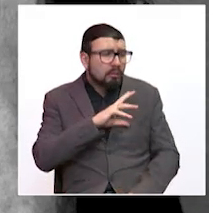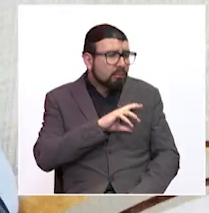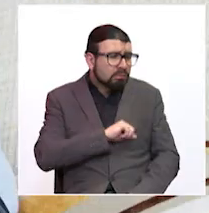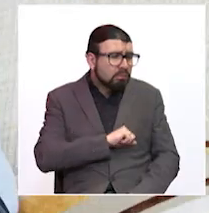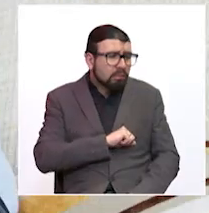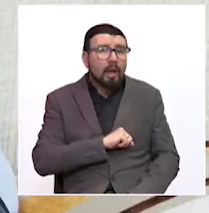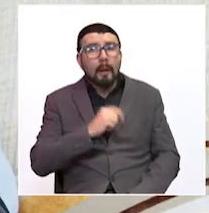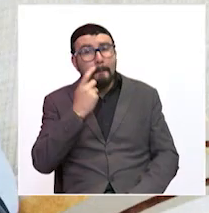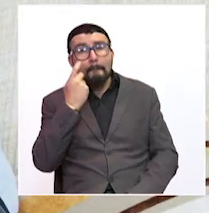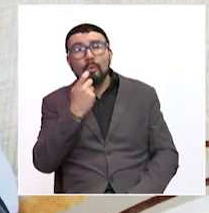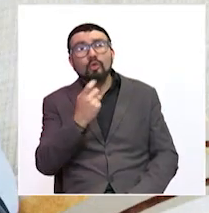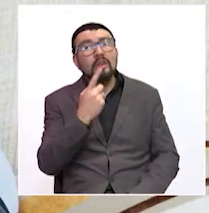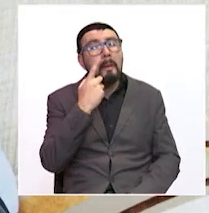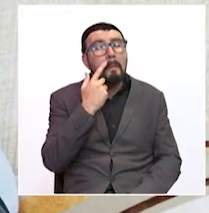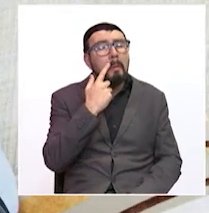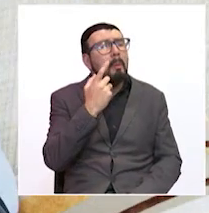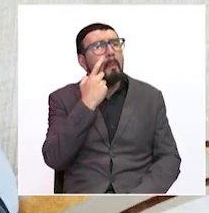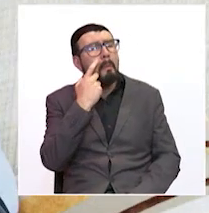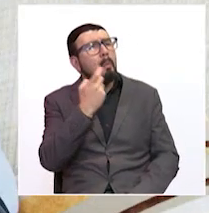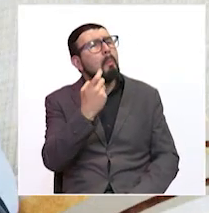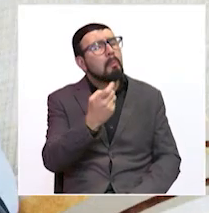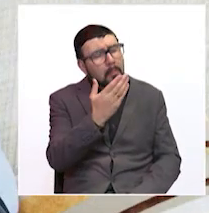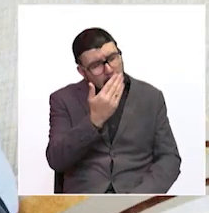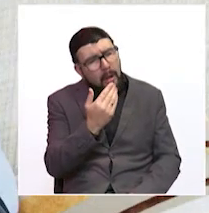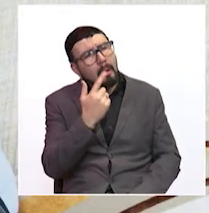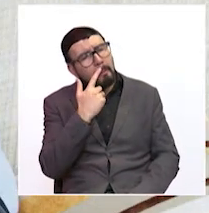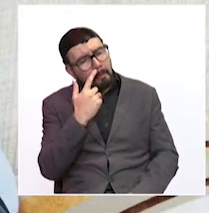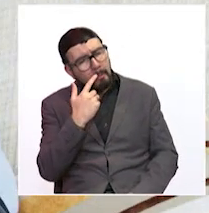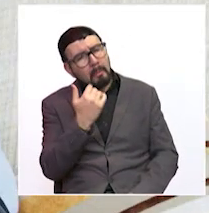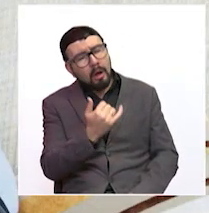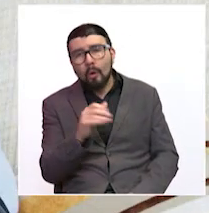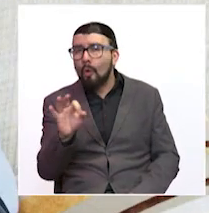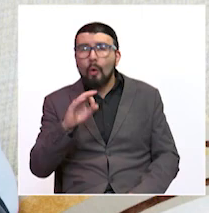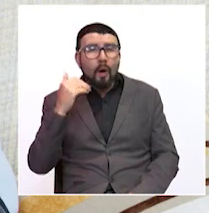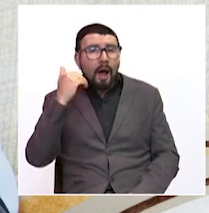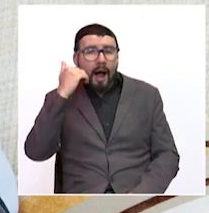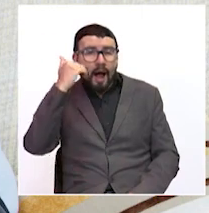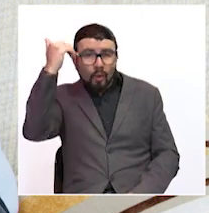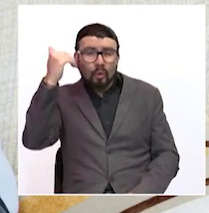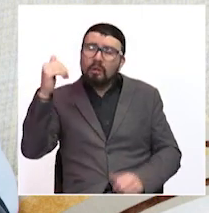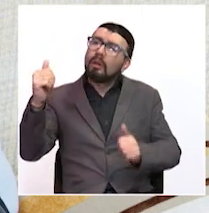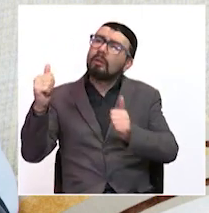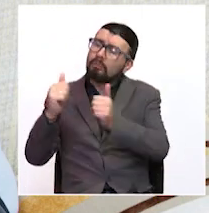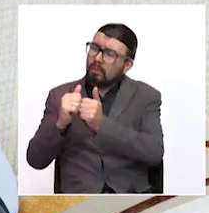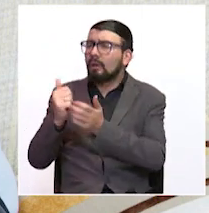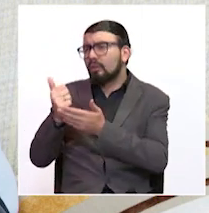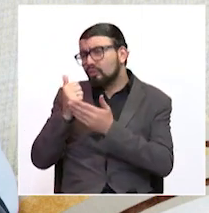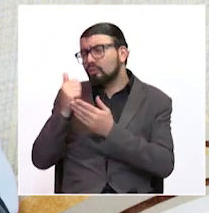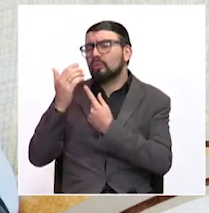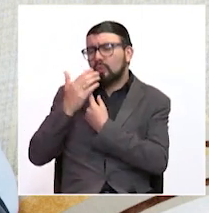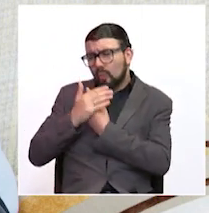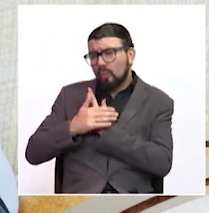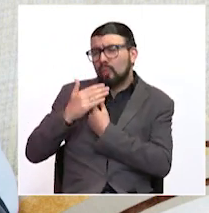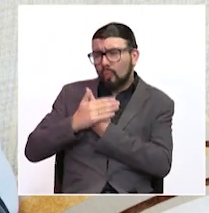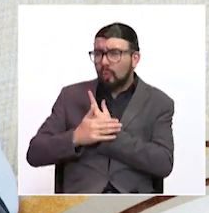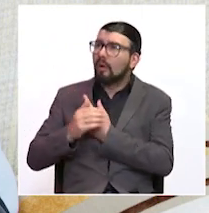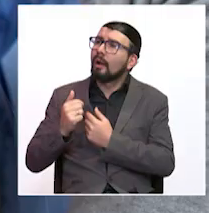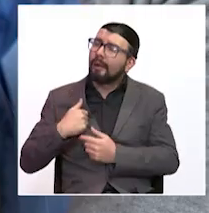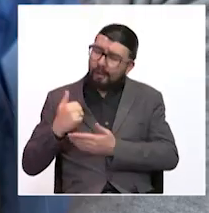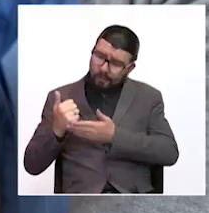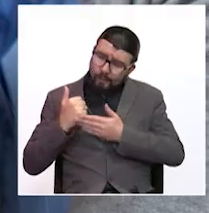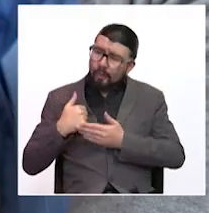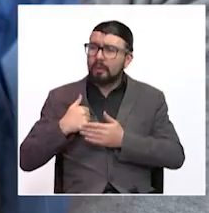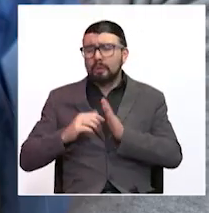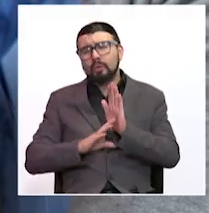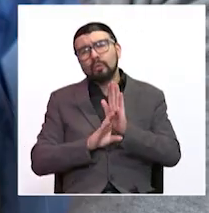oa una persona adulta que no va con word perdón que lo cuide que le ayude a salir de ese